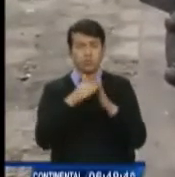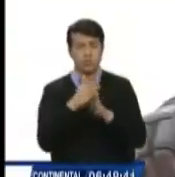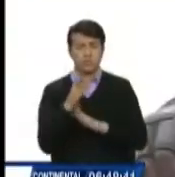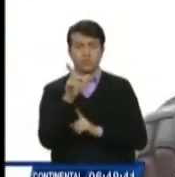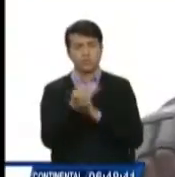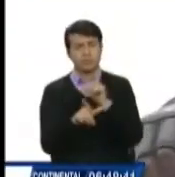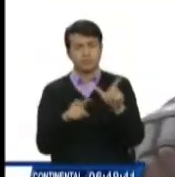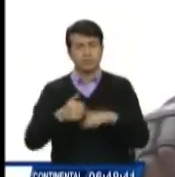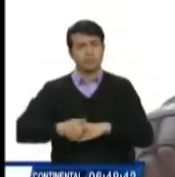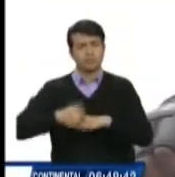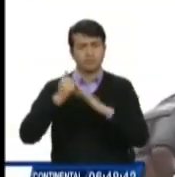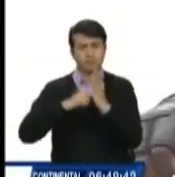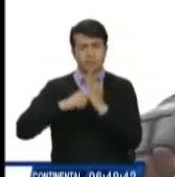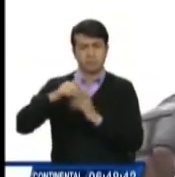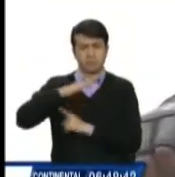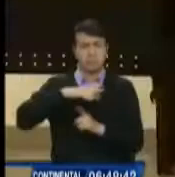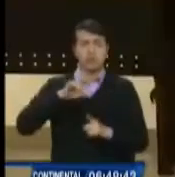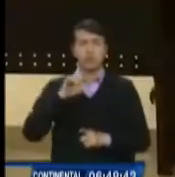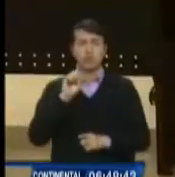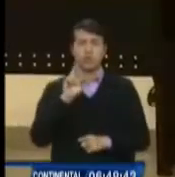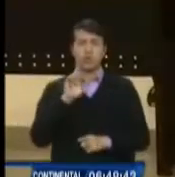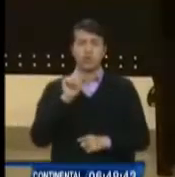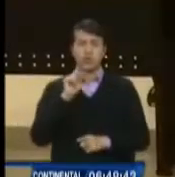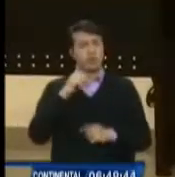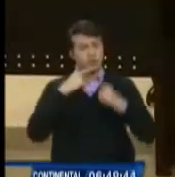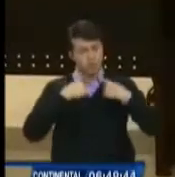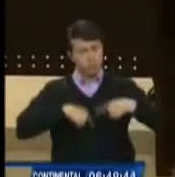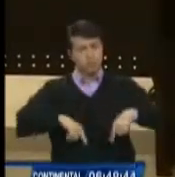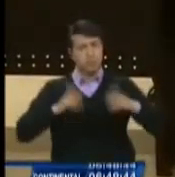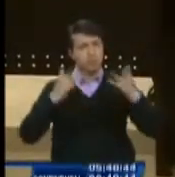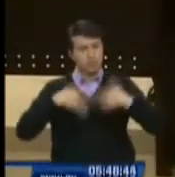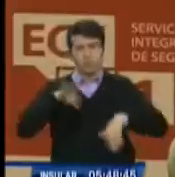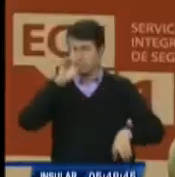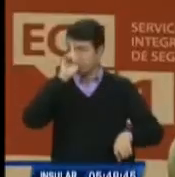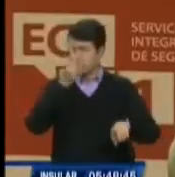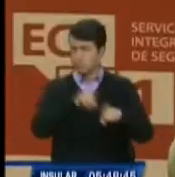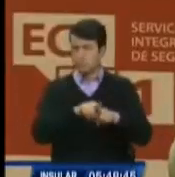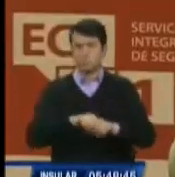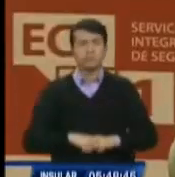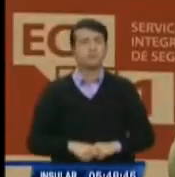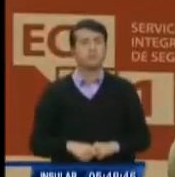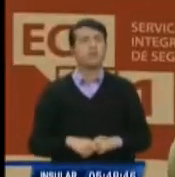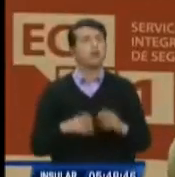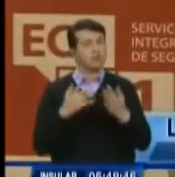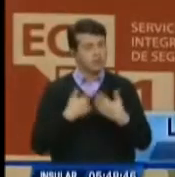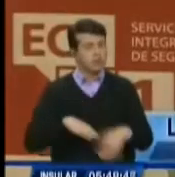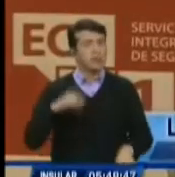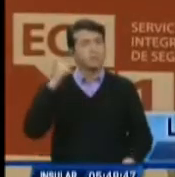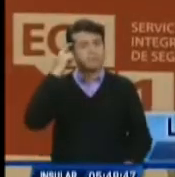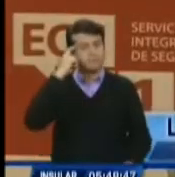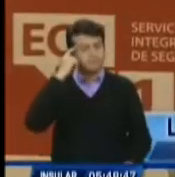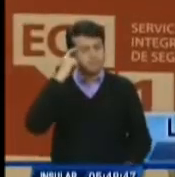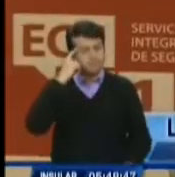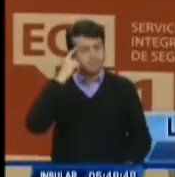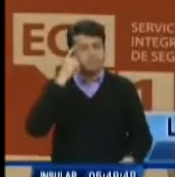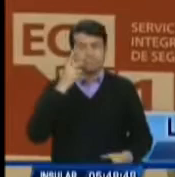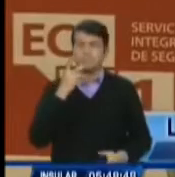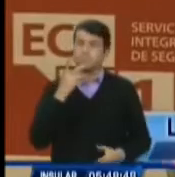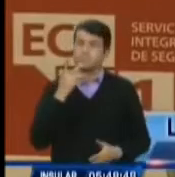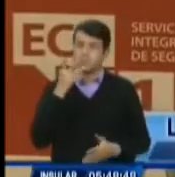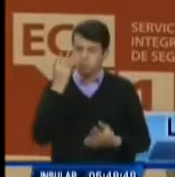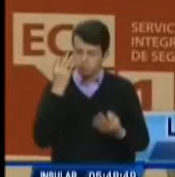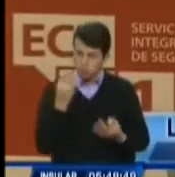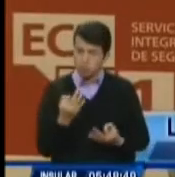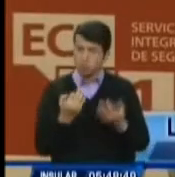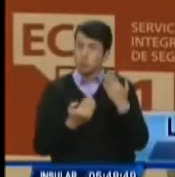la titular de la cartera de Ambiente, Lorena Tapia, anunció que se alcanzó un acuerdo. Hemos considerado la posibilidad de